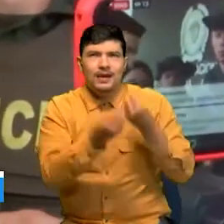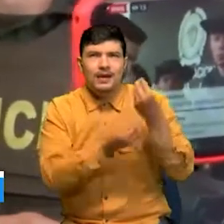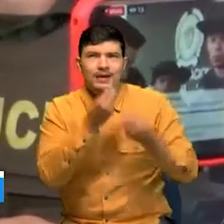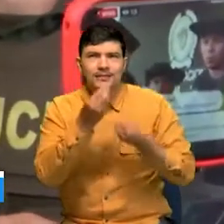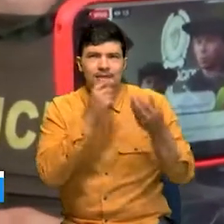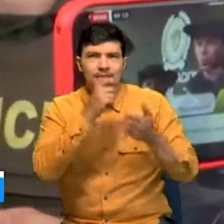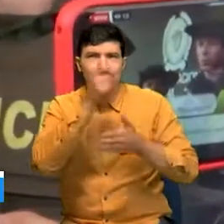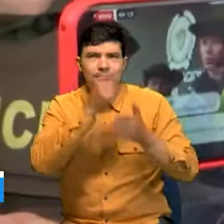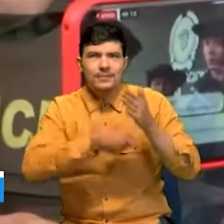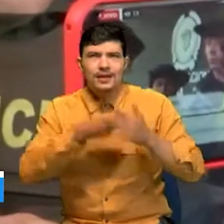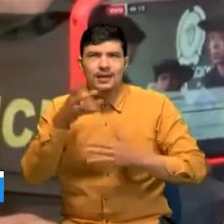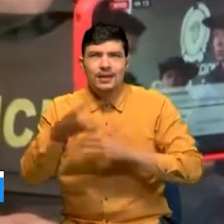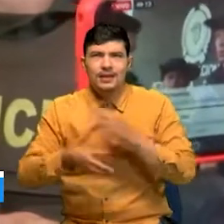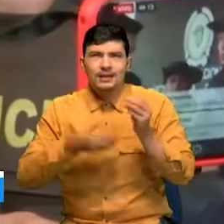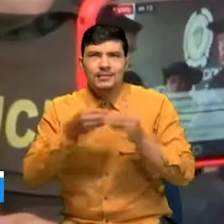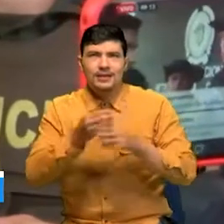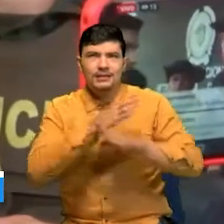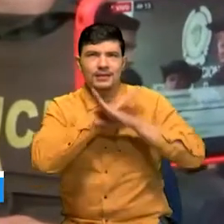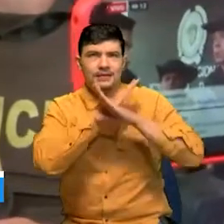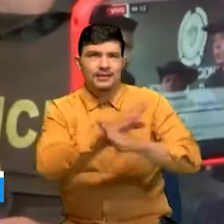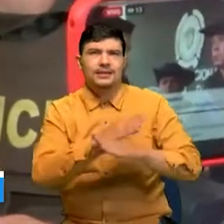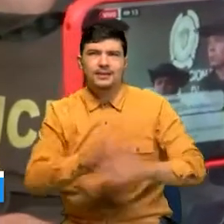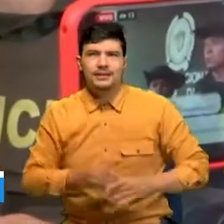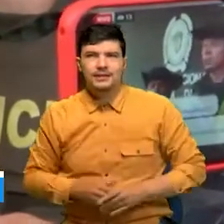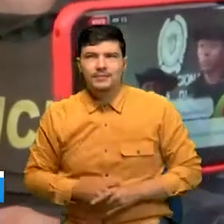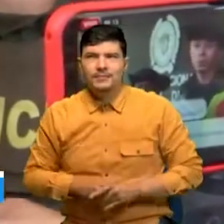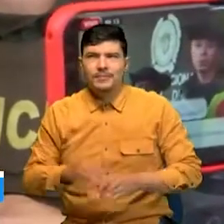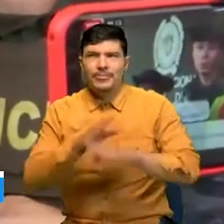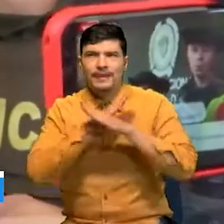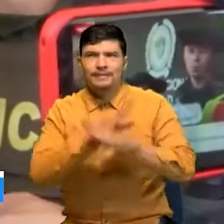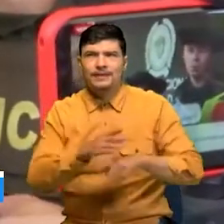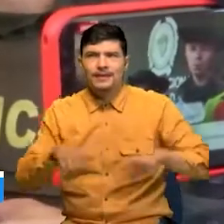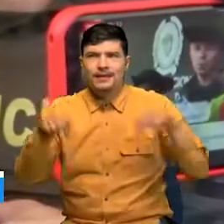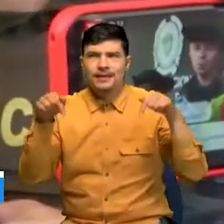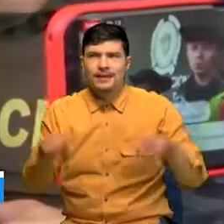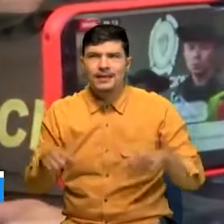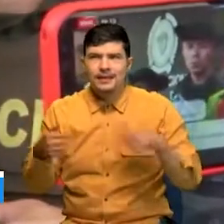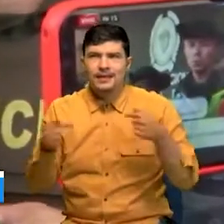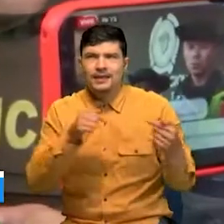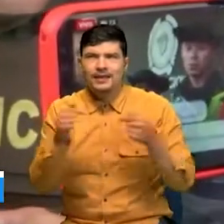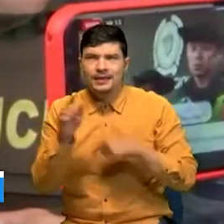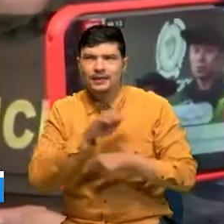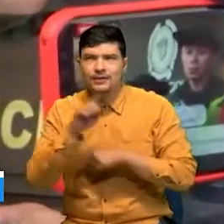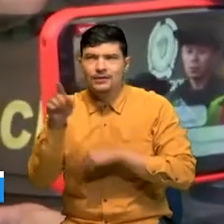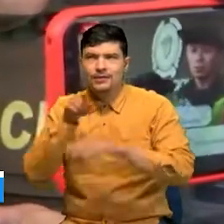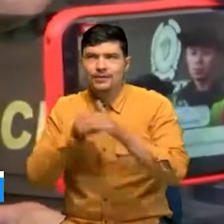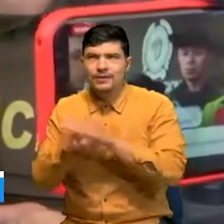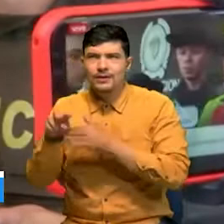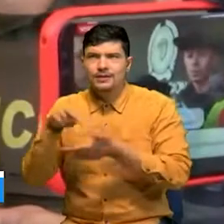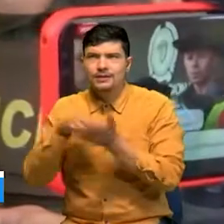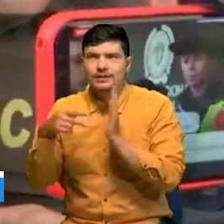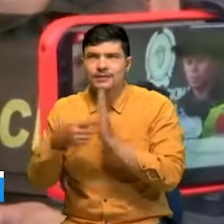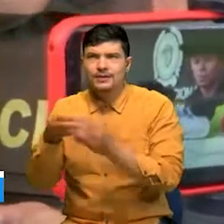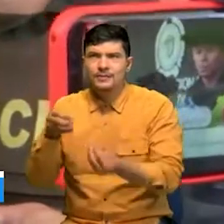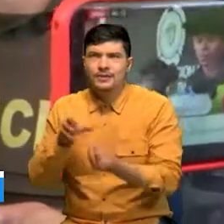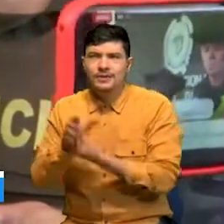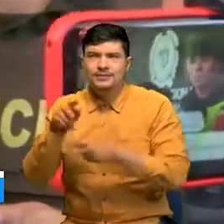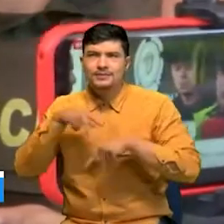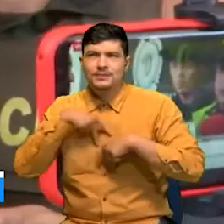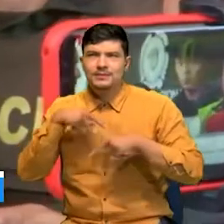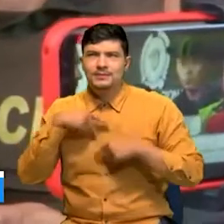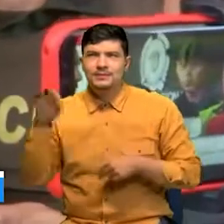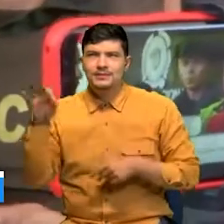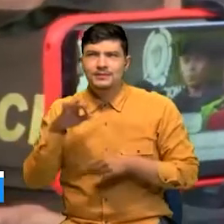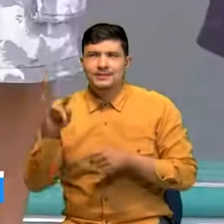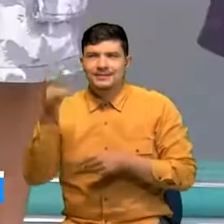sobre todo para ver que esta niña no mire a una lección personal y menos a